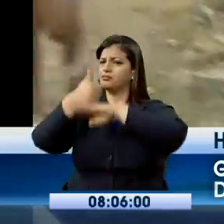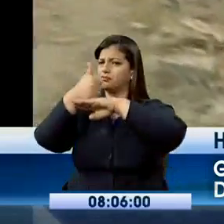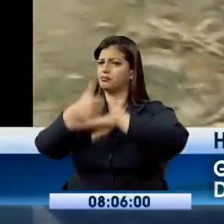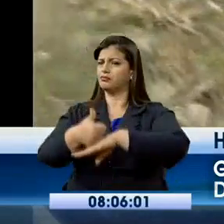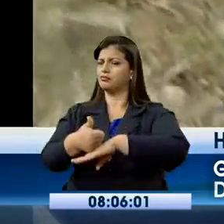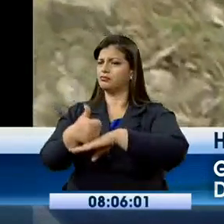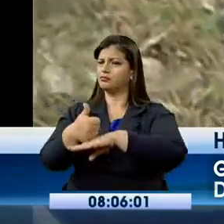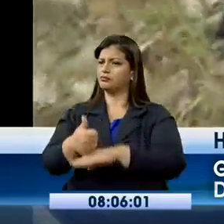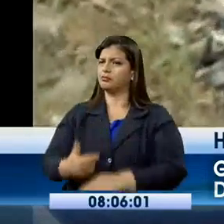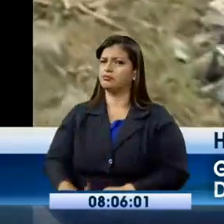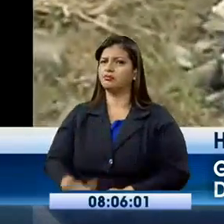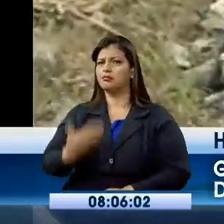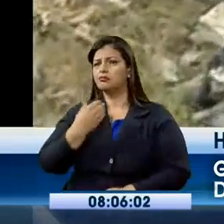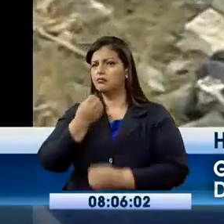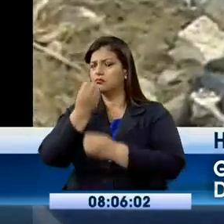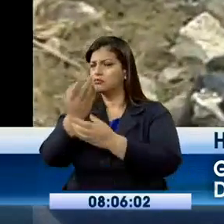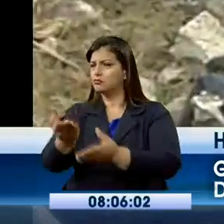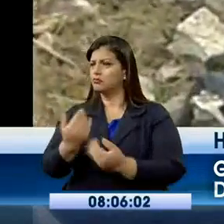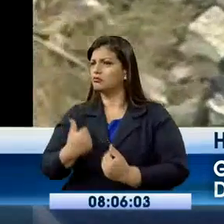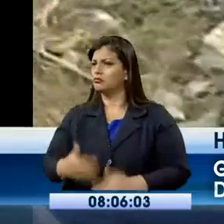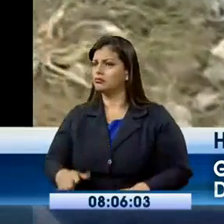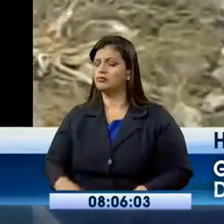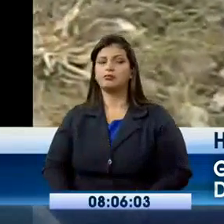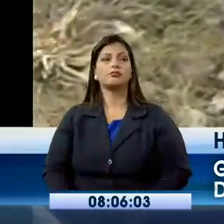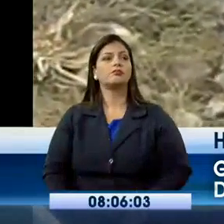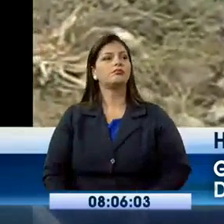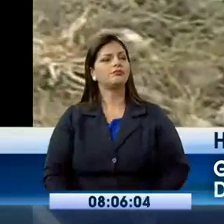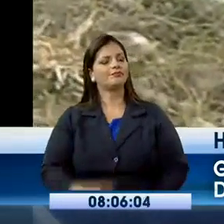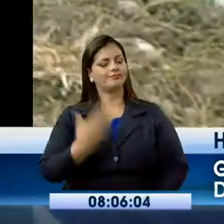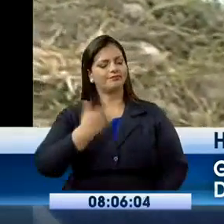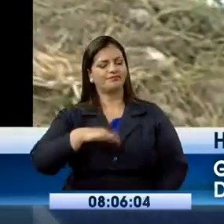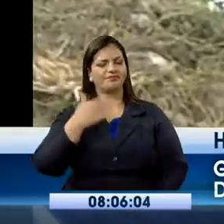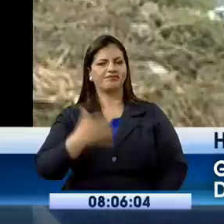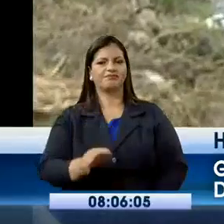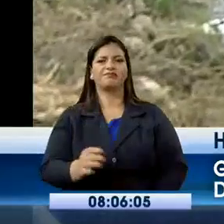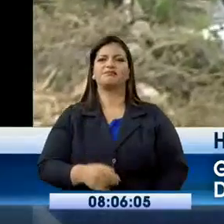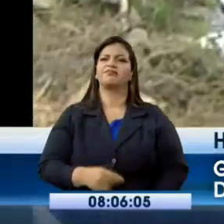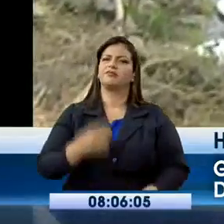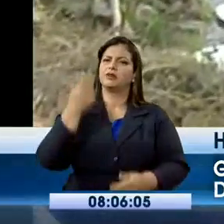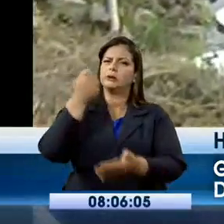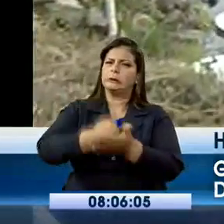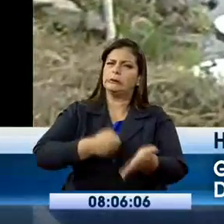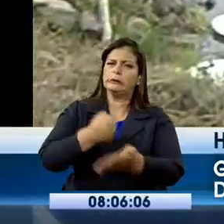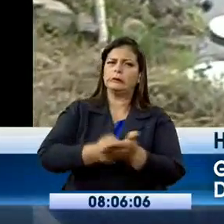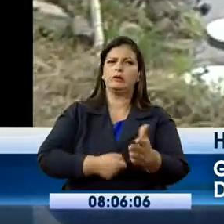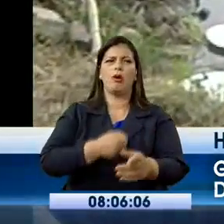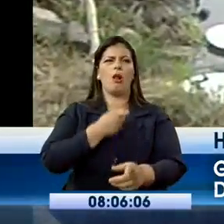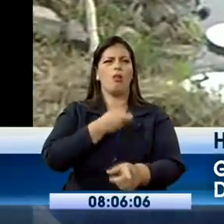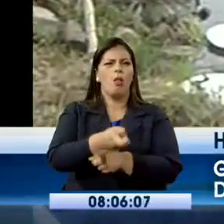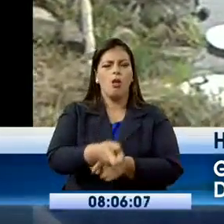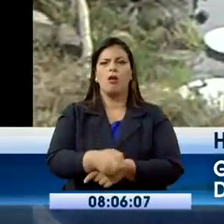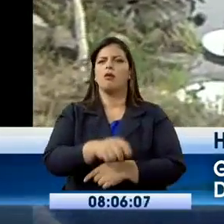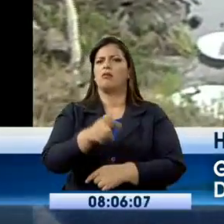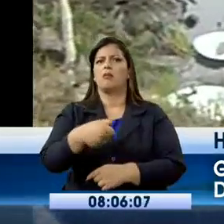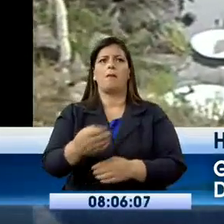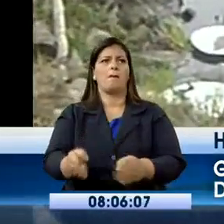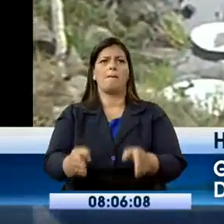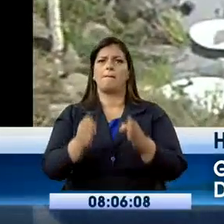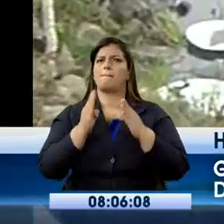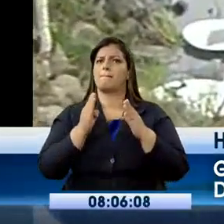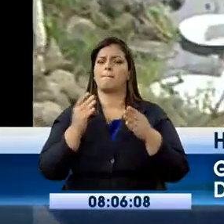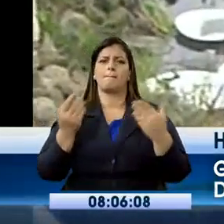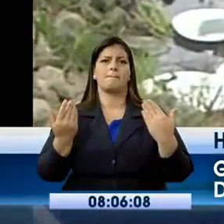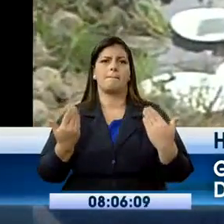hecho las veces ante los organismos de control, ante los entes reguladores, pero hasta ahora no hemos recibido una respuesta positiva. Si bien es cierto, como indicaba